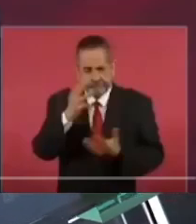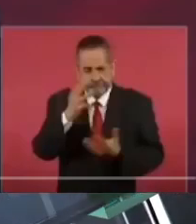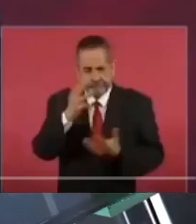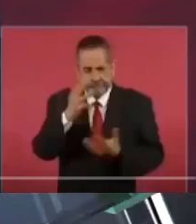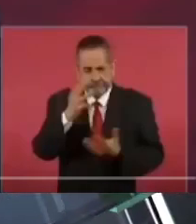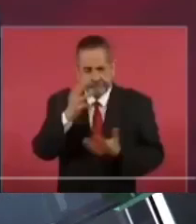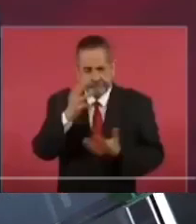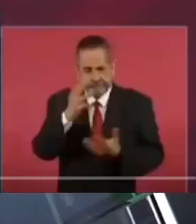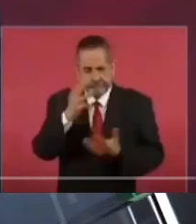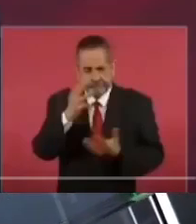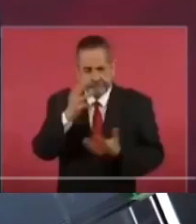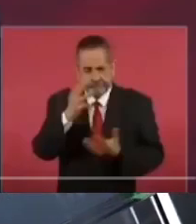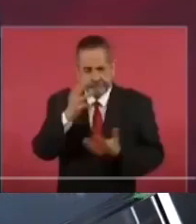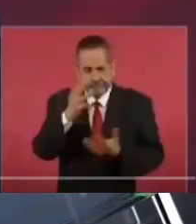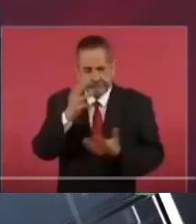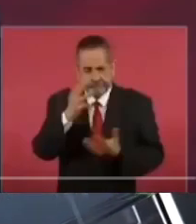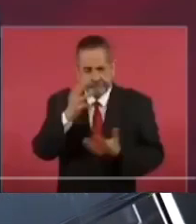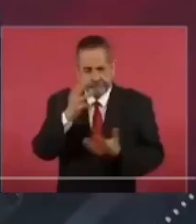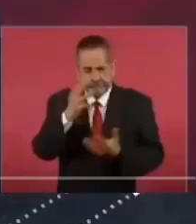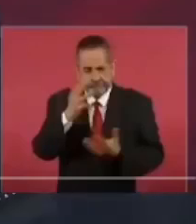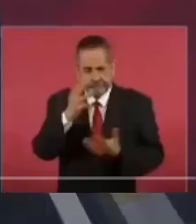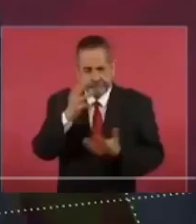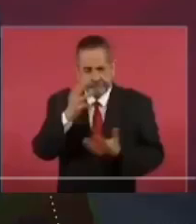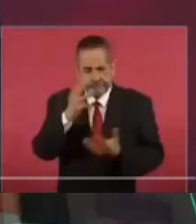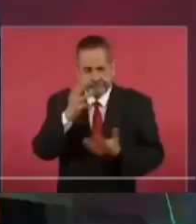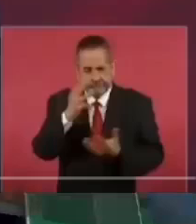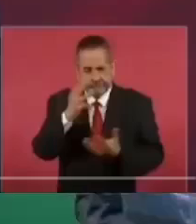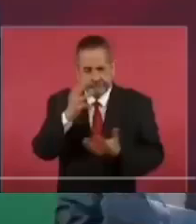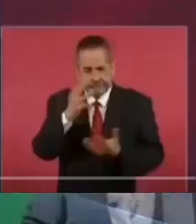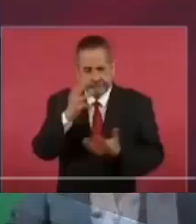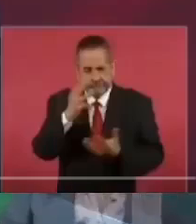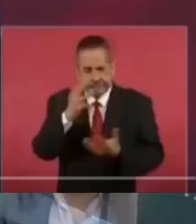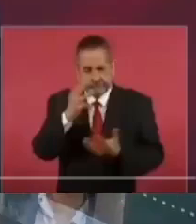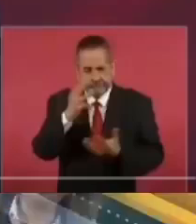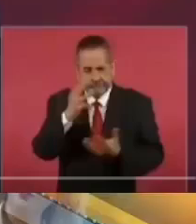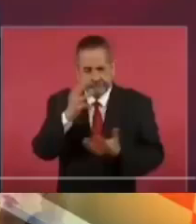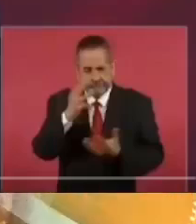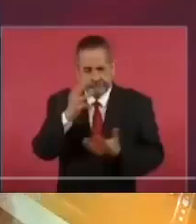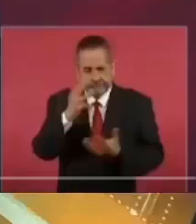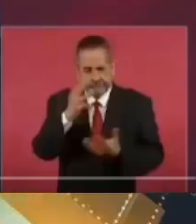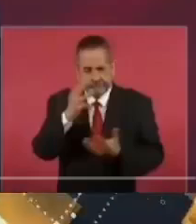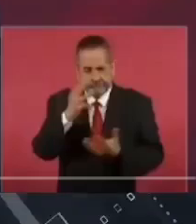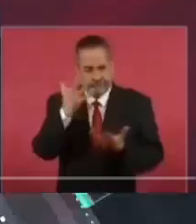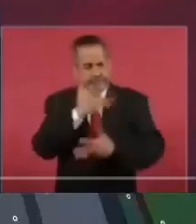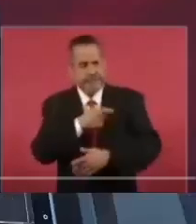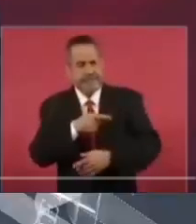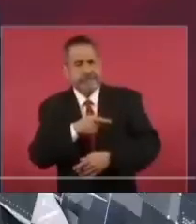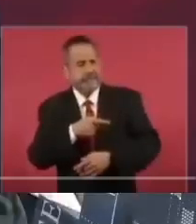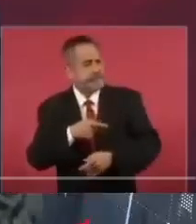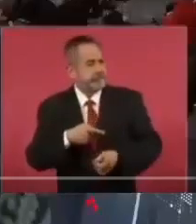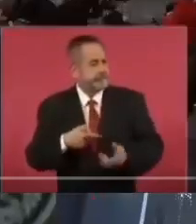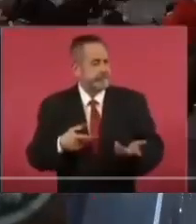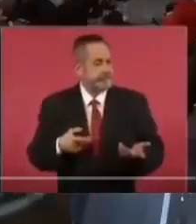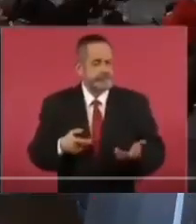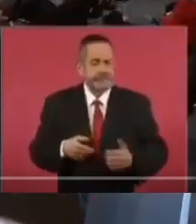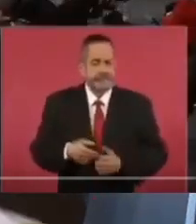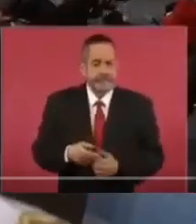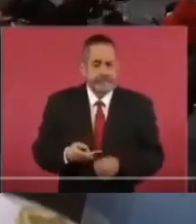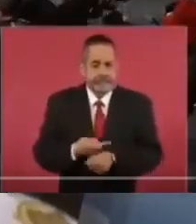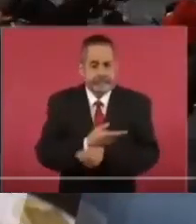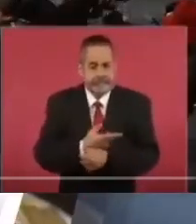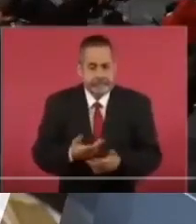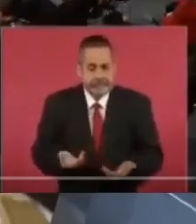este tema, que incluso en la Suprema Corte pues ya los mandaron a la congeladora esta propuesta. ¿Qué